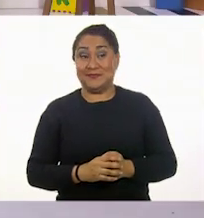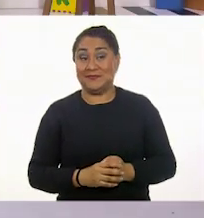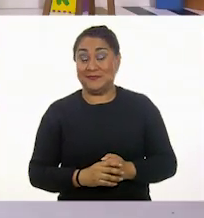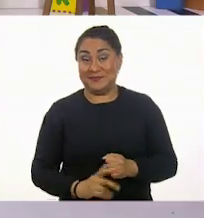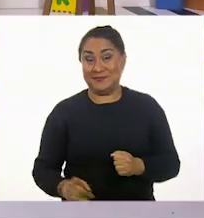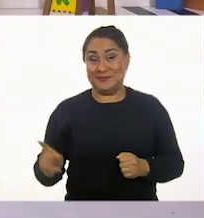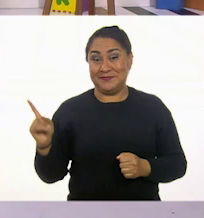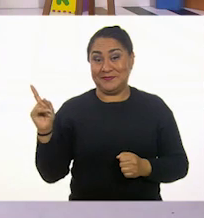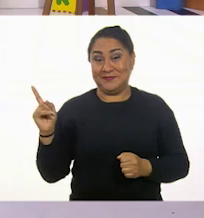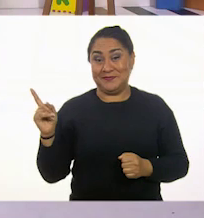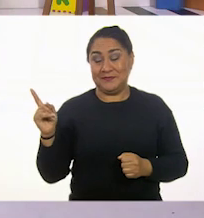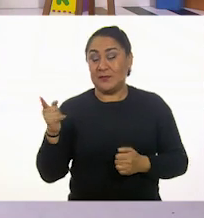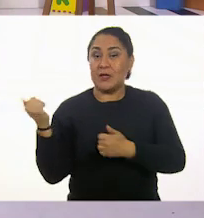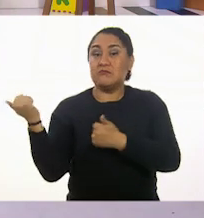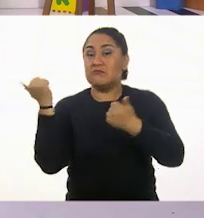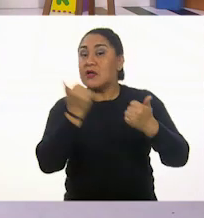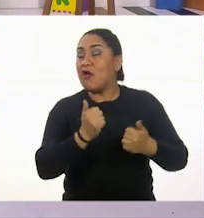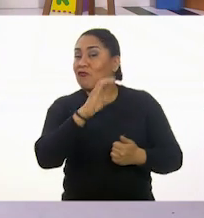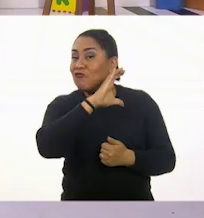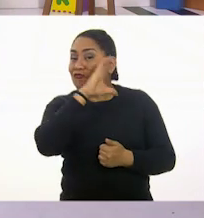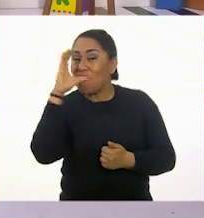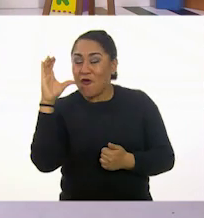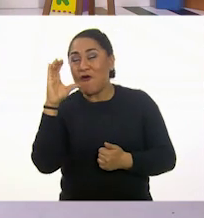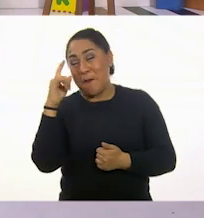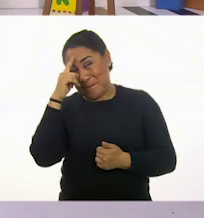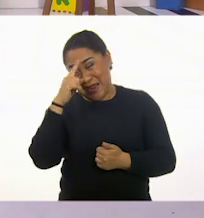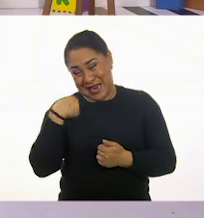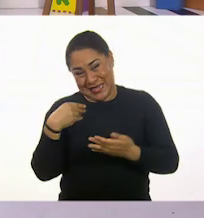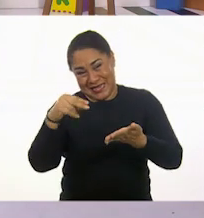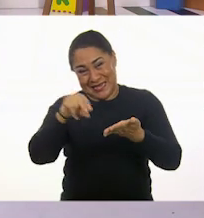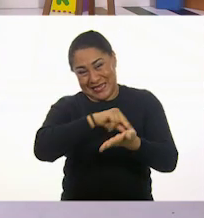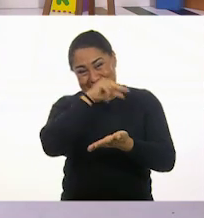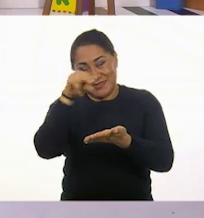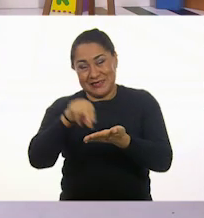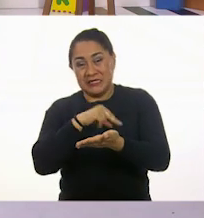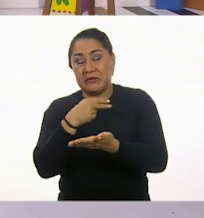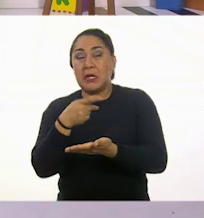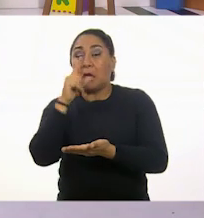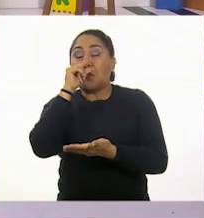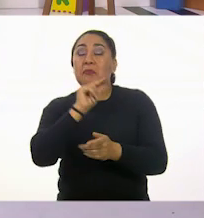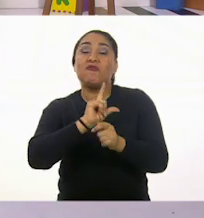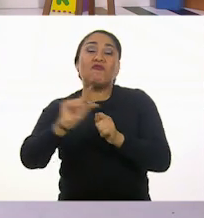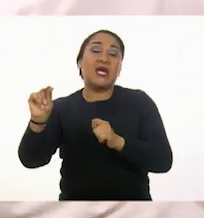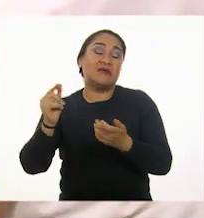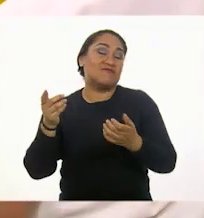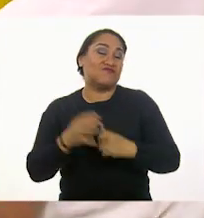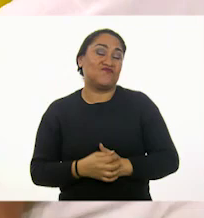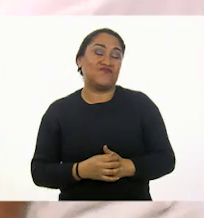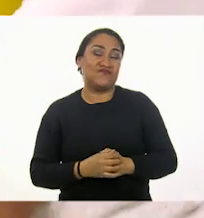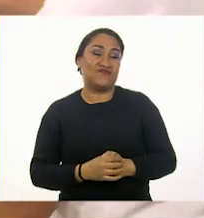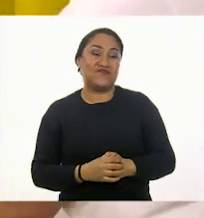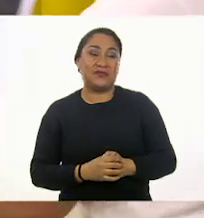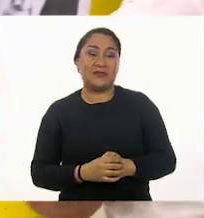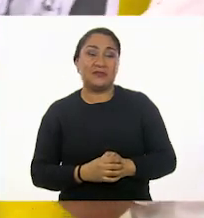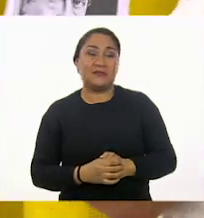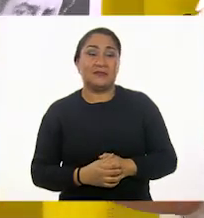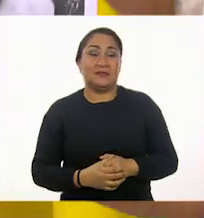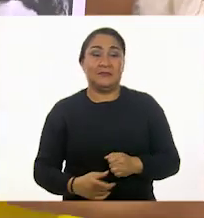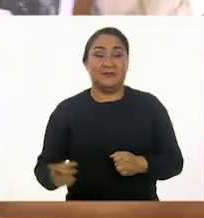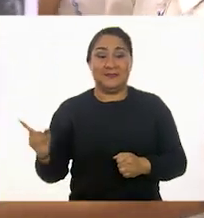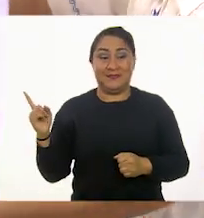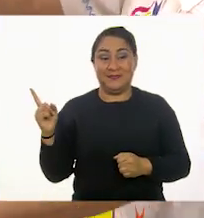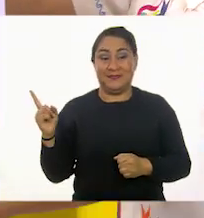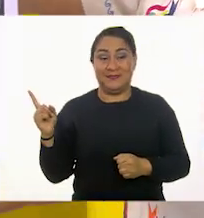Aquí están. Es que traía estas fotos para que me las autografiara, pero se fue antes. Wow. Mira.